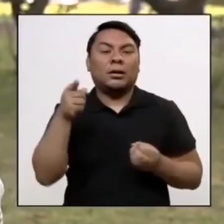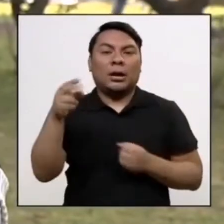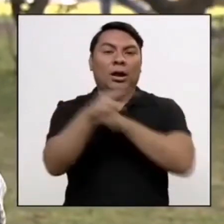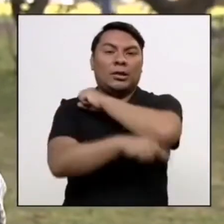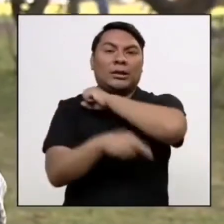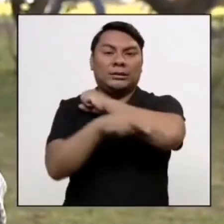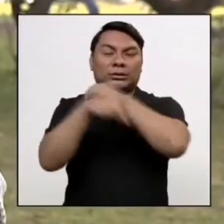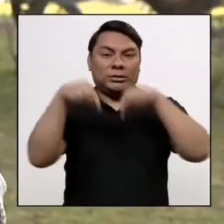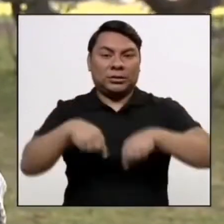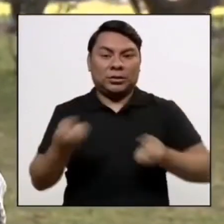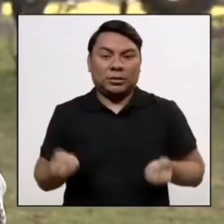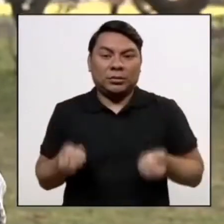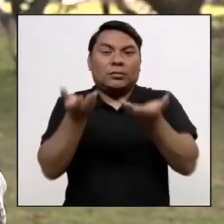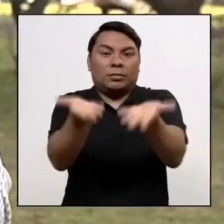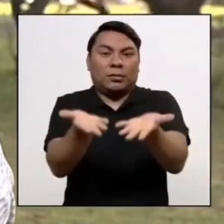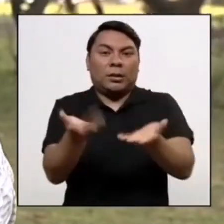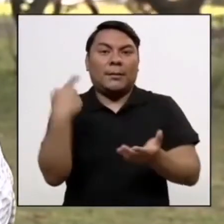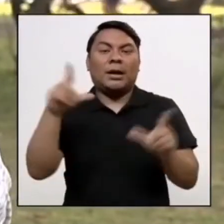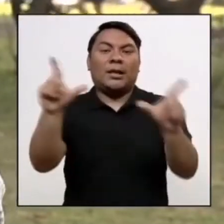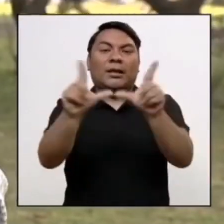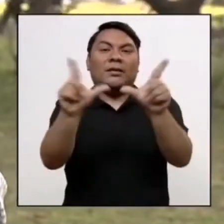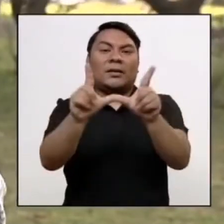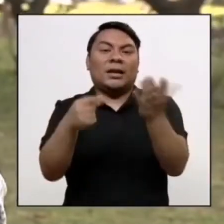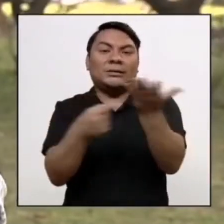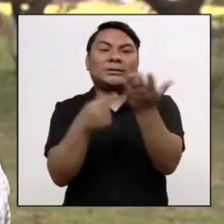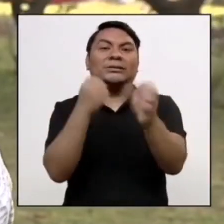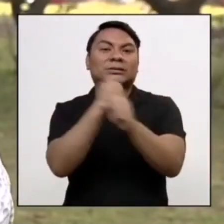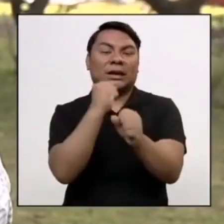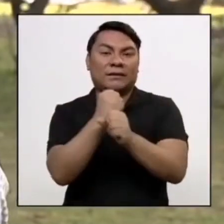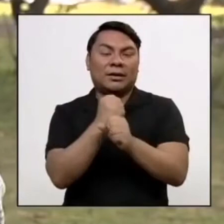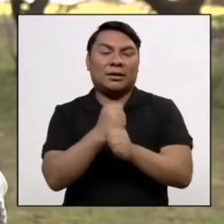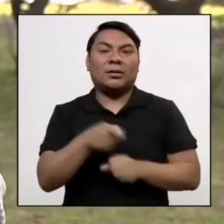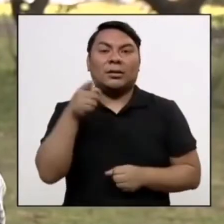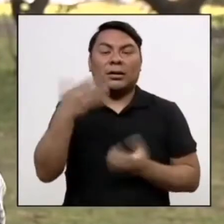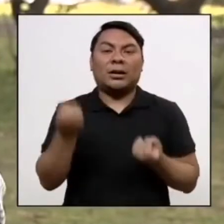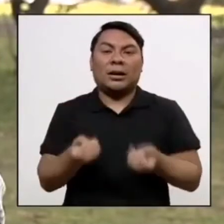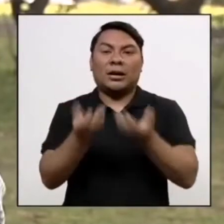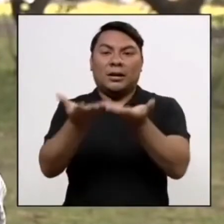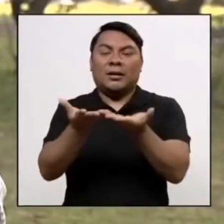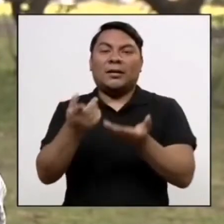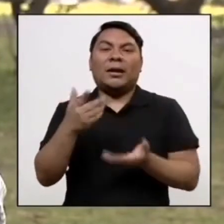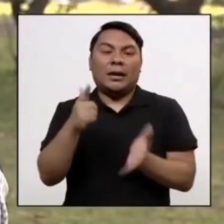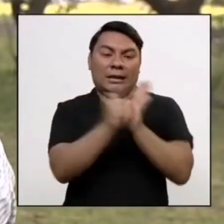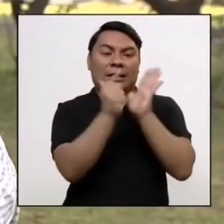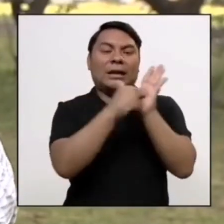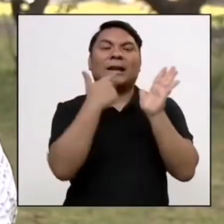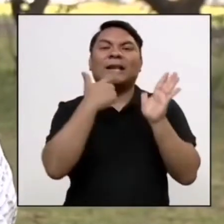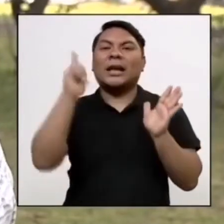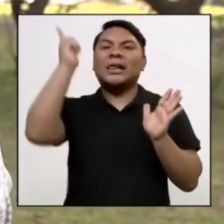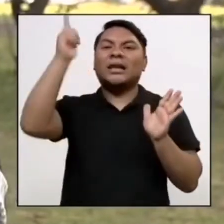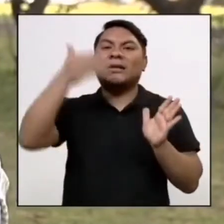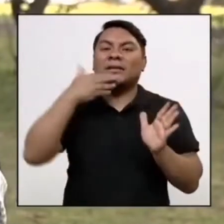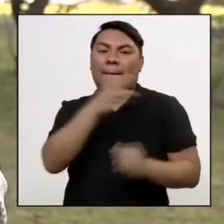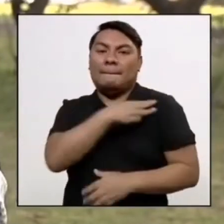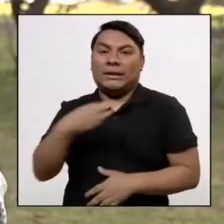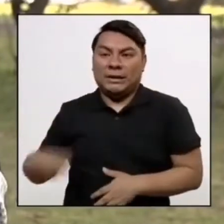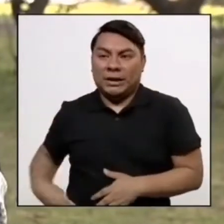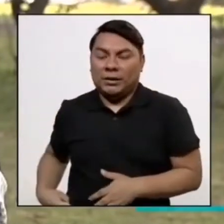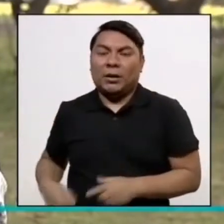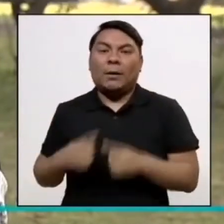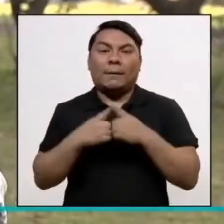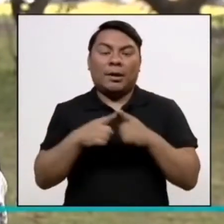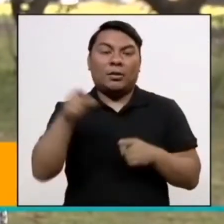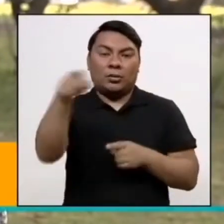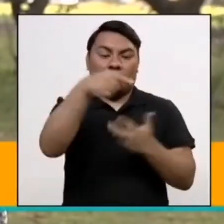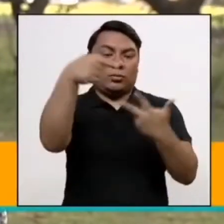nacional que se debería generar sobre el teletrabajo. Si bien es cierto, la ley le da el liderazgo a un ministerio de manera especial, eso no implica que los demás